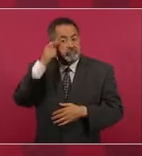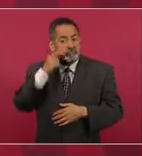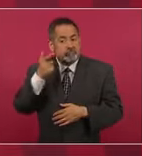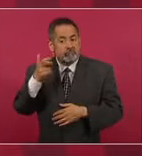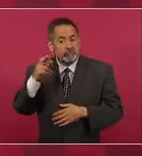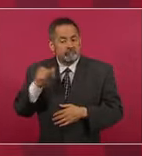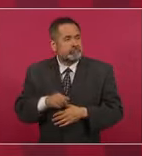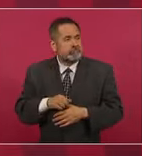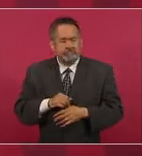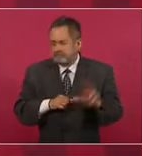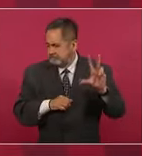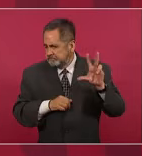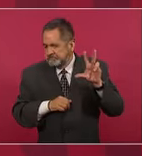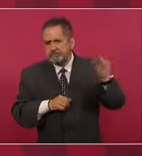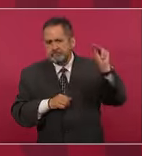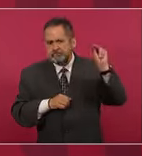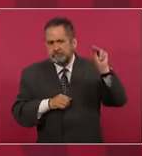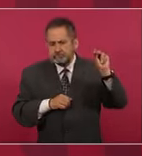pues no.